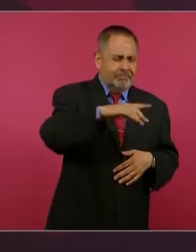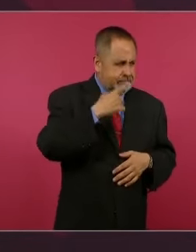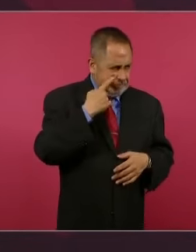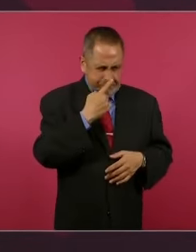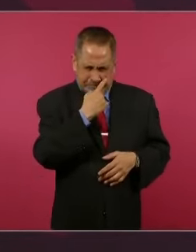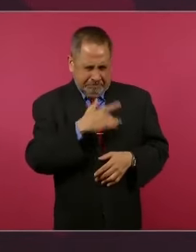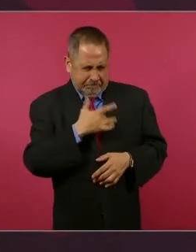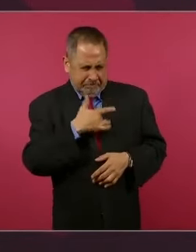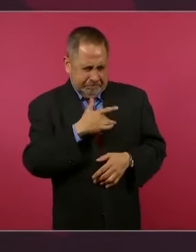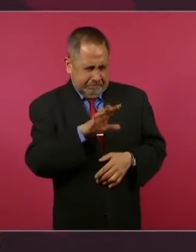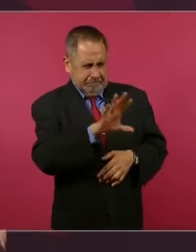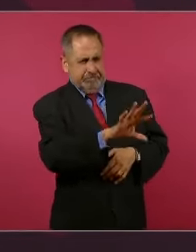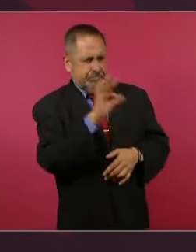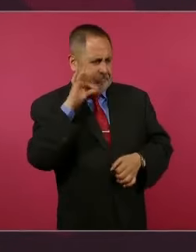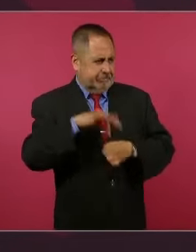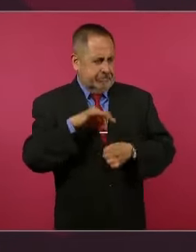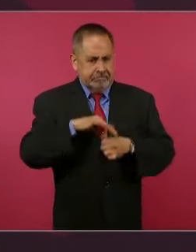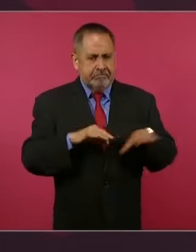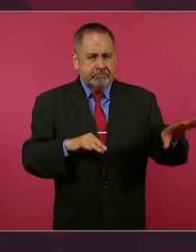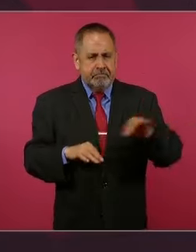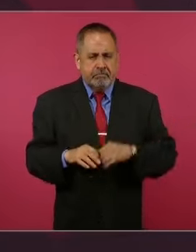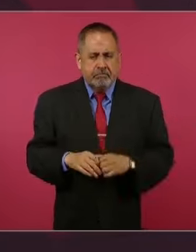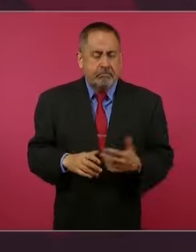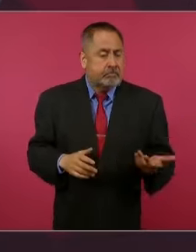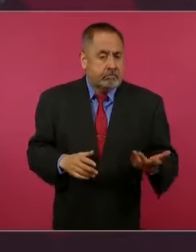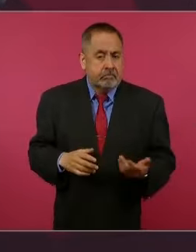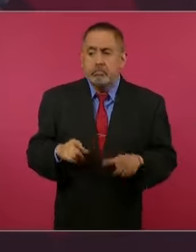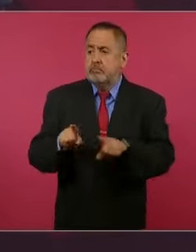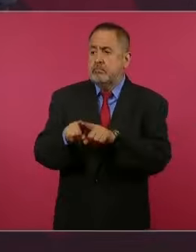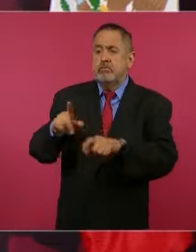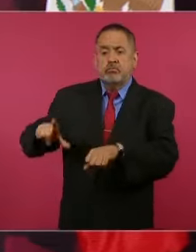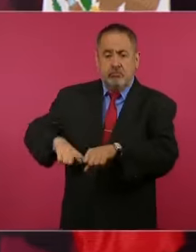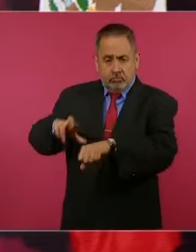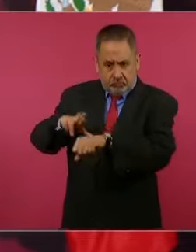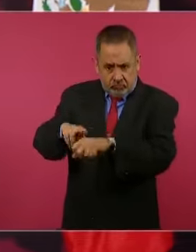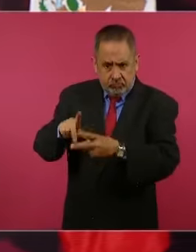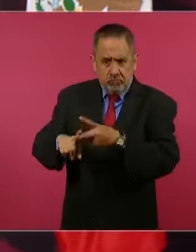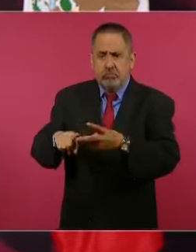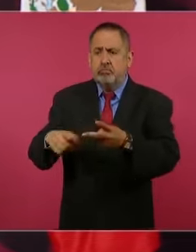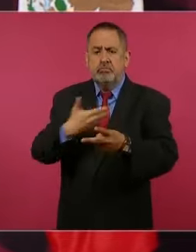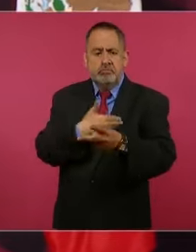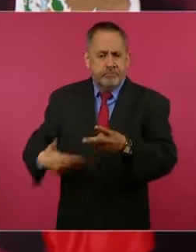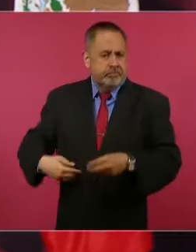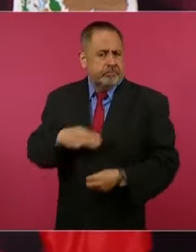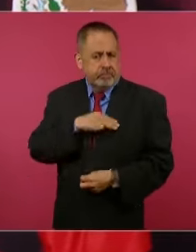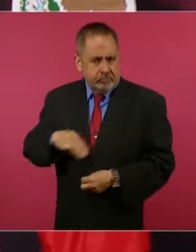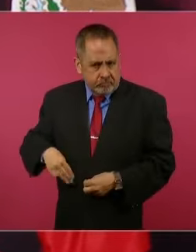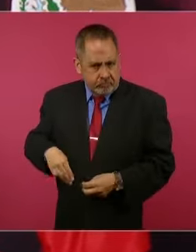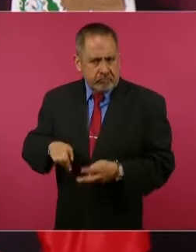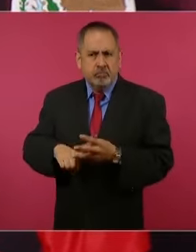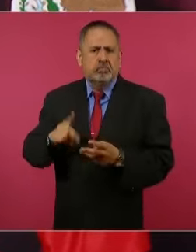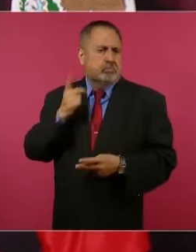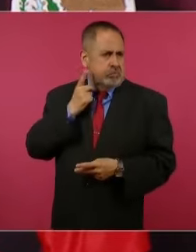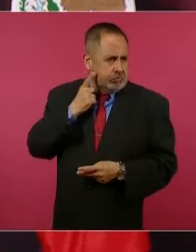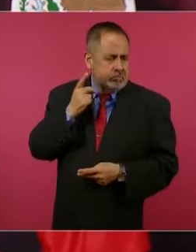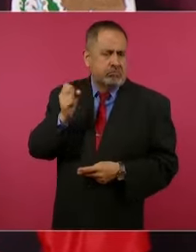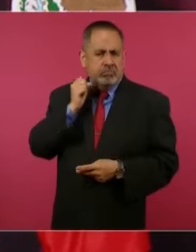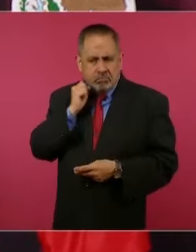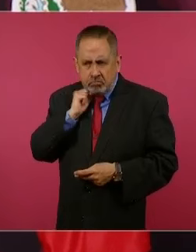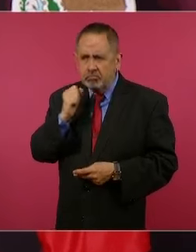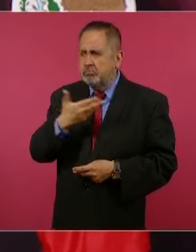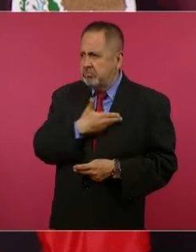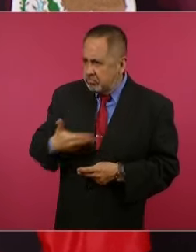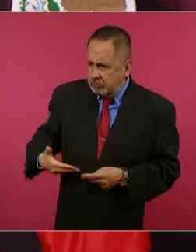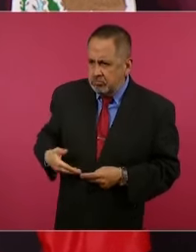pueblo porque se elige al gobernador y al presidente municipal y al diputado y al senador y al